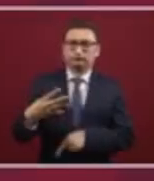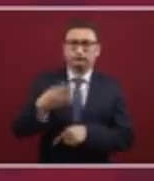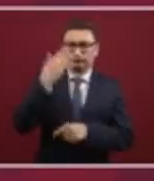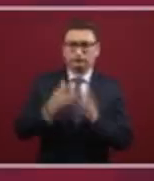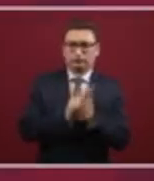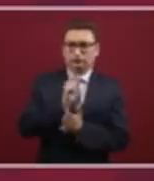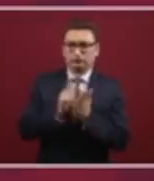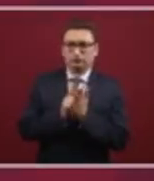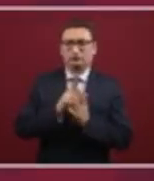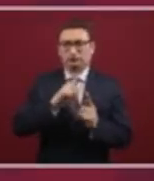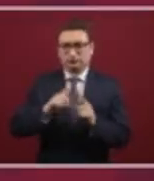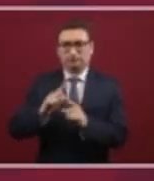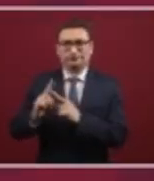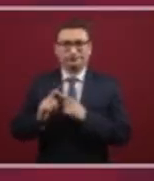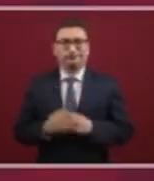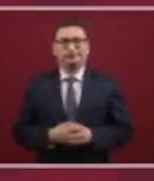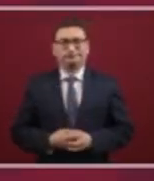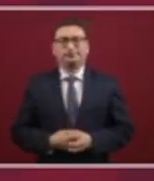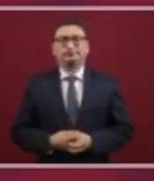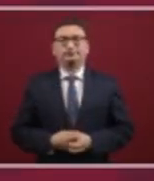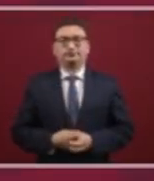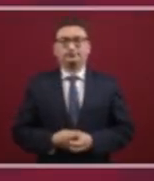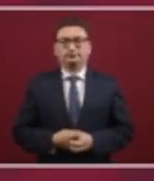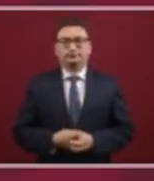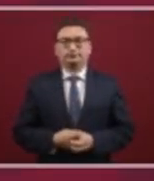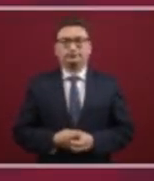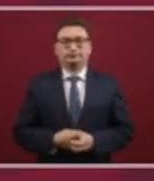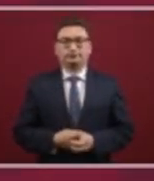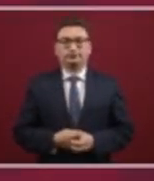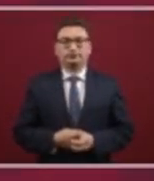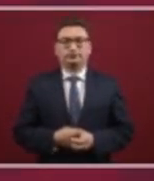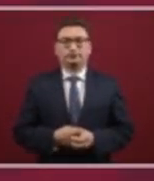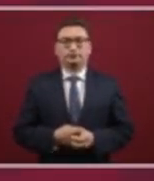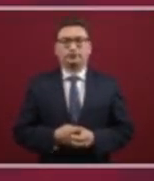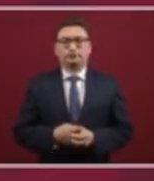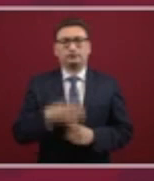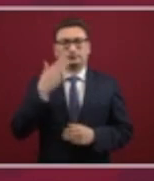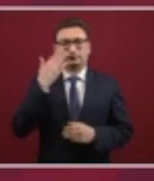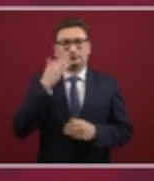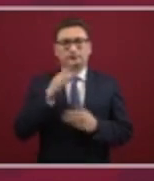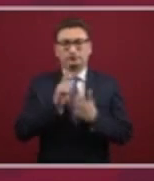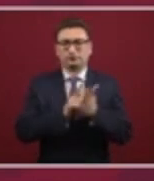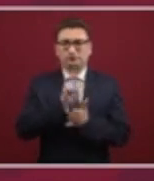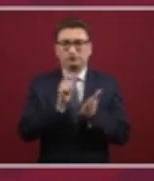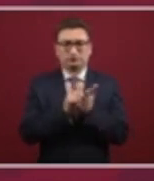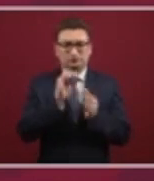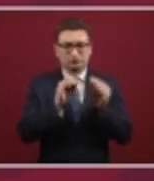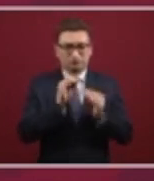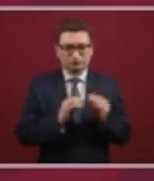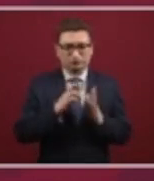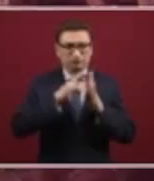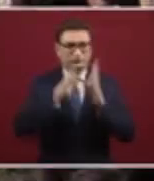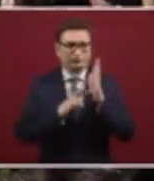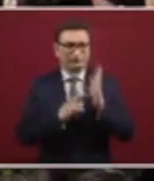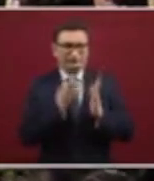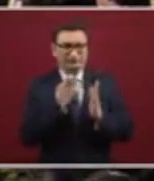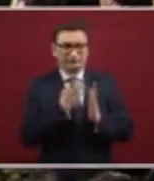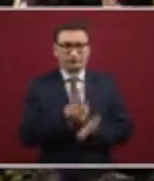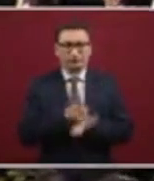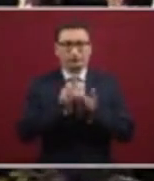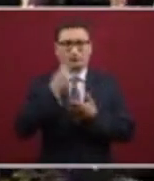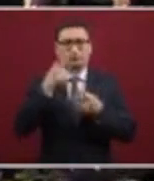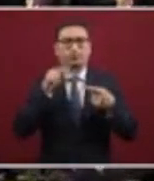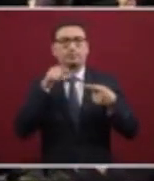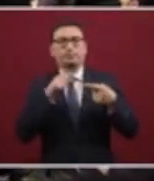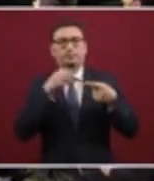leyes secundarias o de la creación de las leyes reglamentarias de la